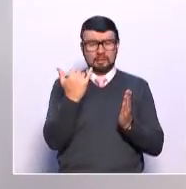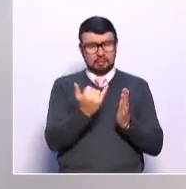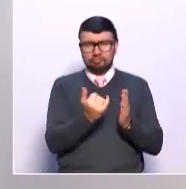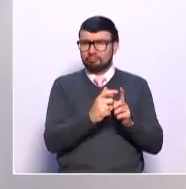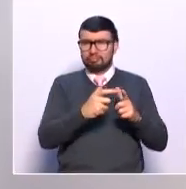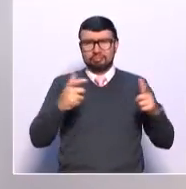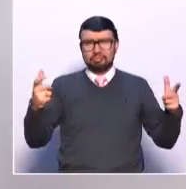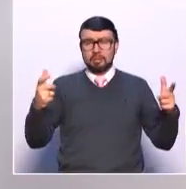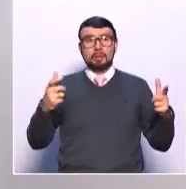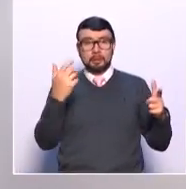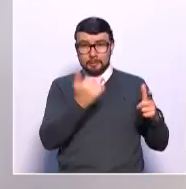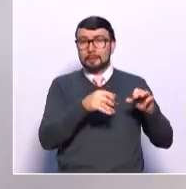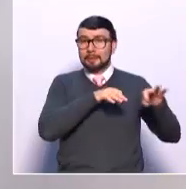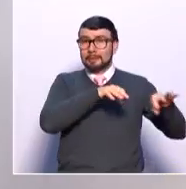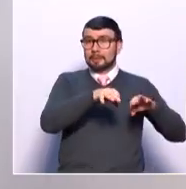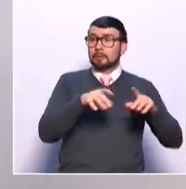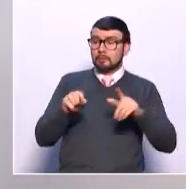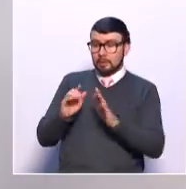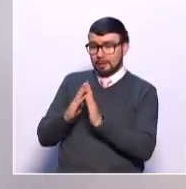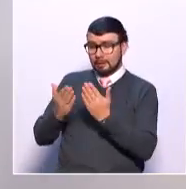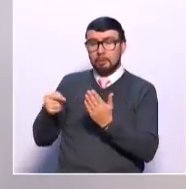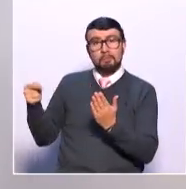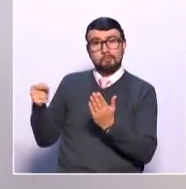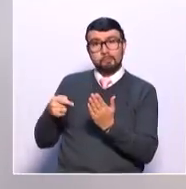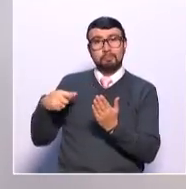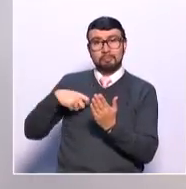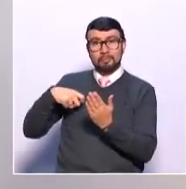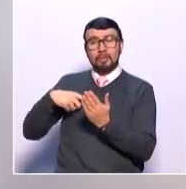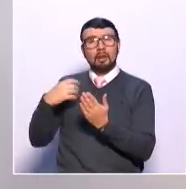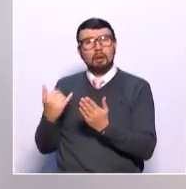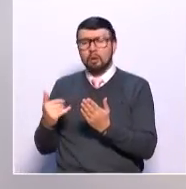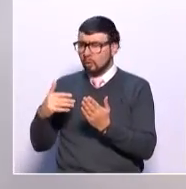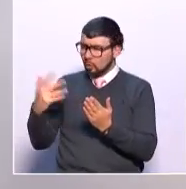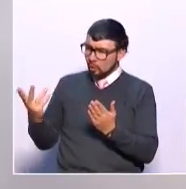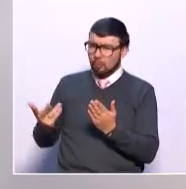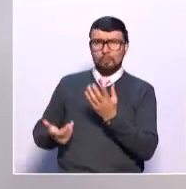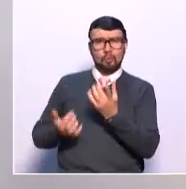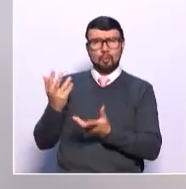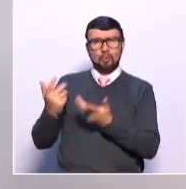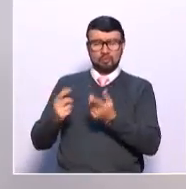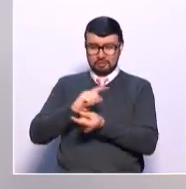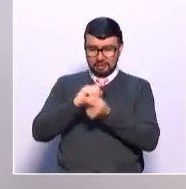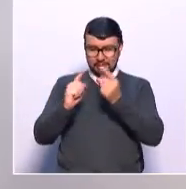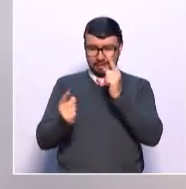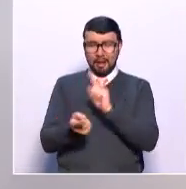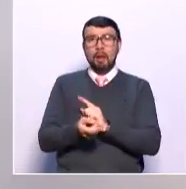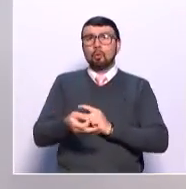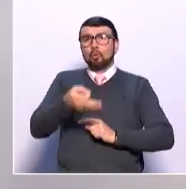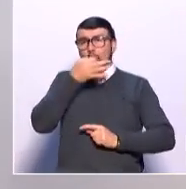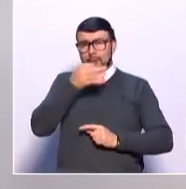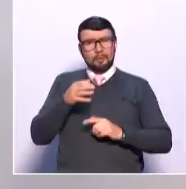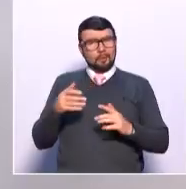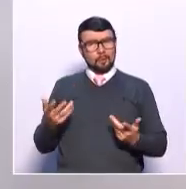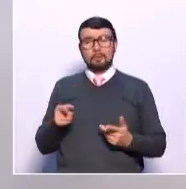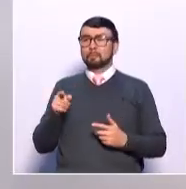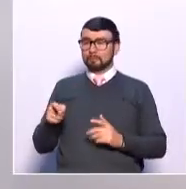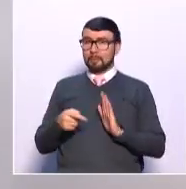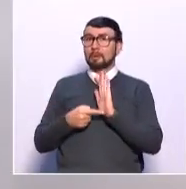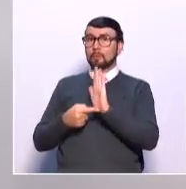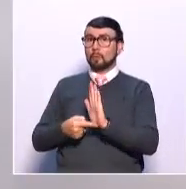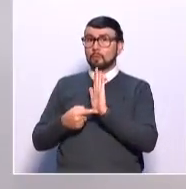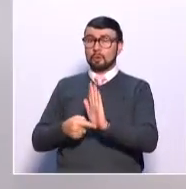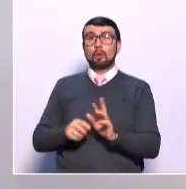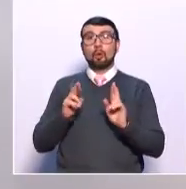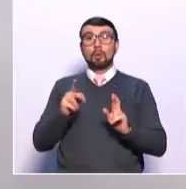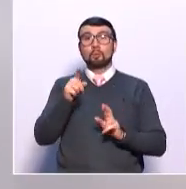y cómo hacer de la cocina una farmacia que allí también ustedes van a dar muchas ayudas terapéuticas y ojalá las